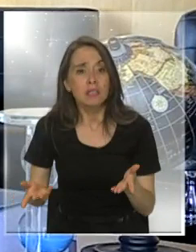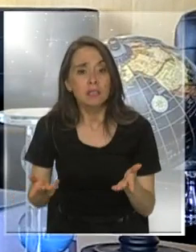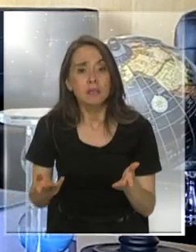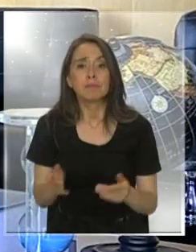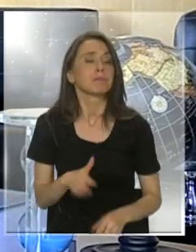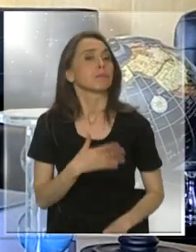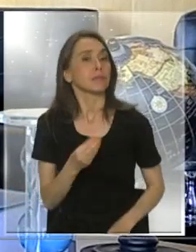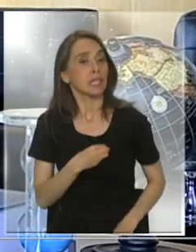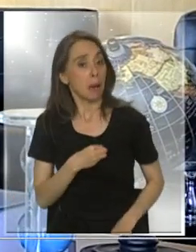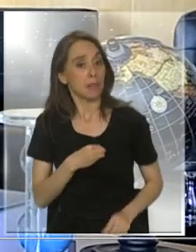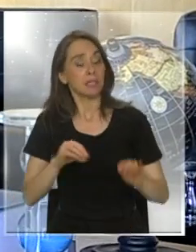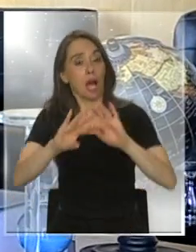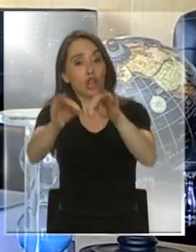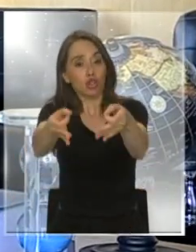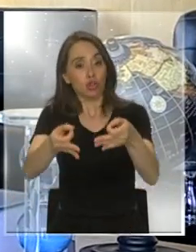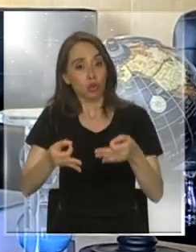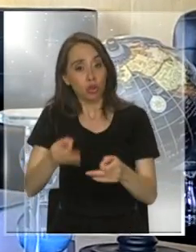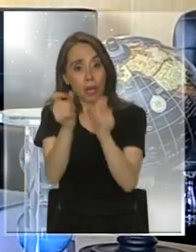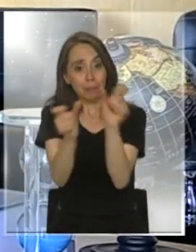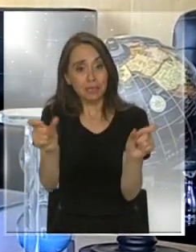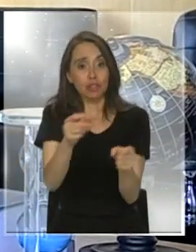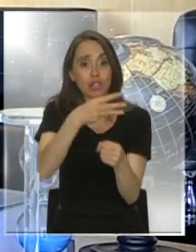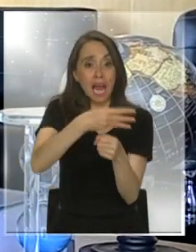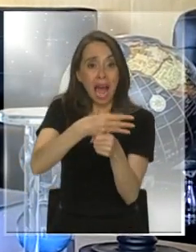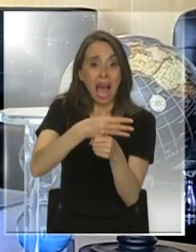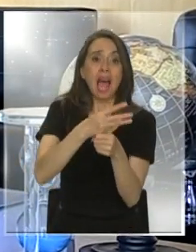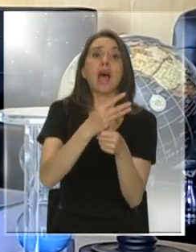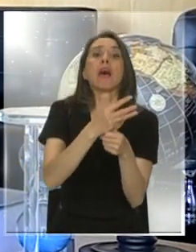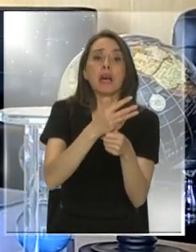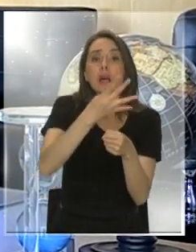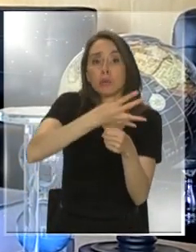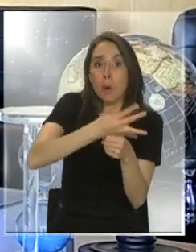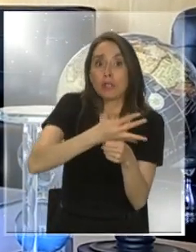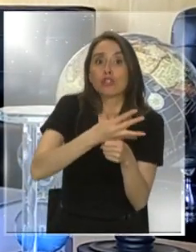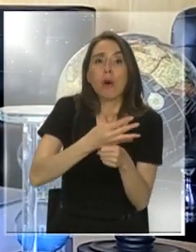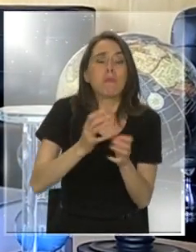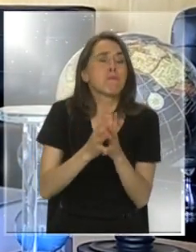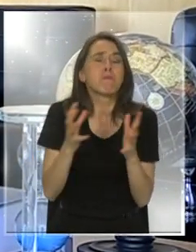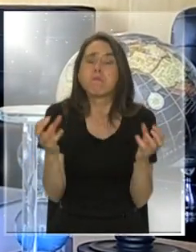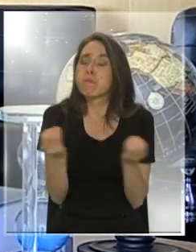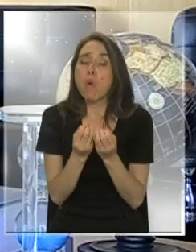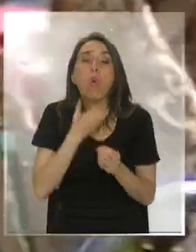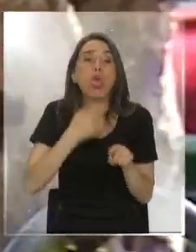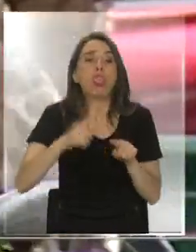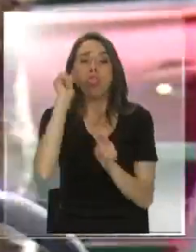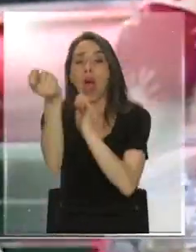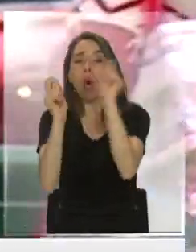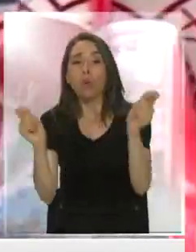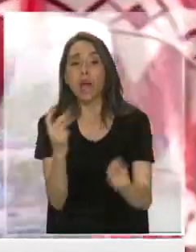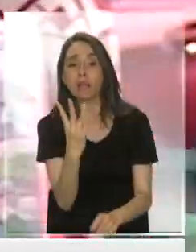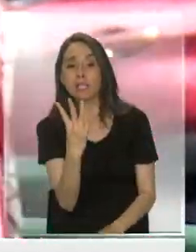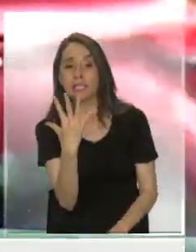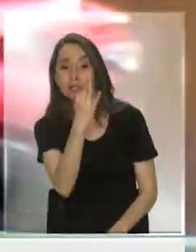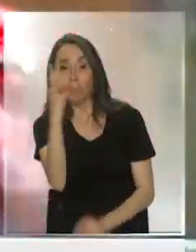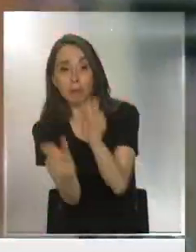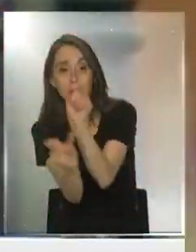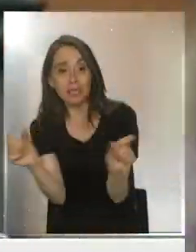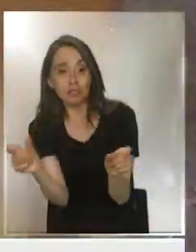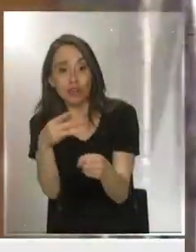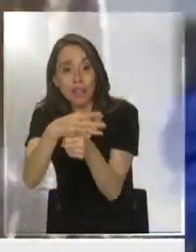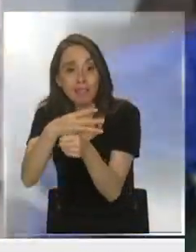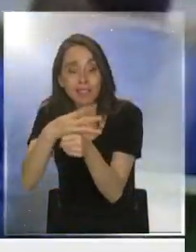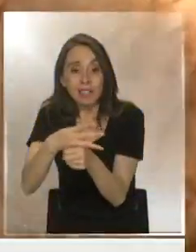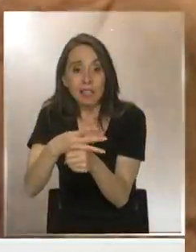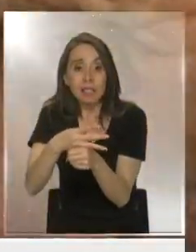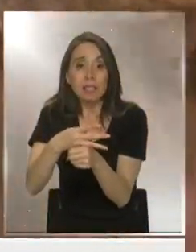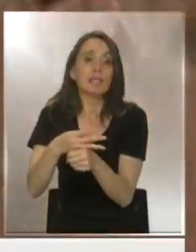Lamentablemente, del total de la cantidad de adultos mayores sobreendeudados, el 35% de ellos está destinando